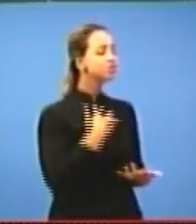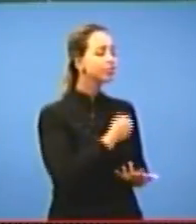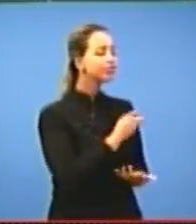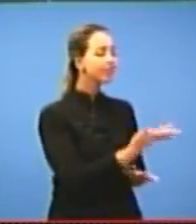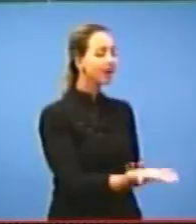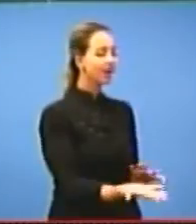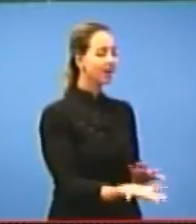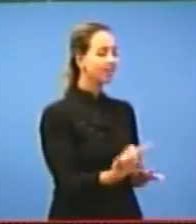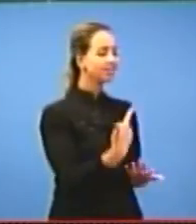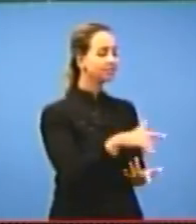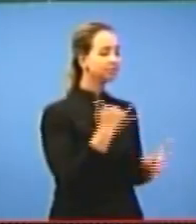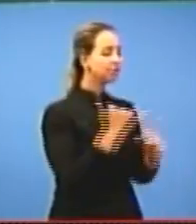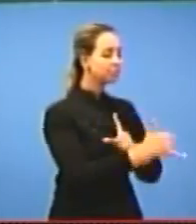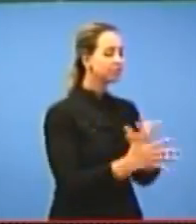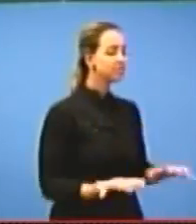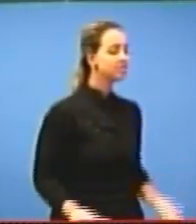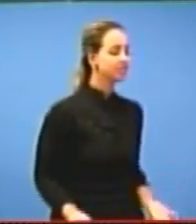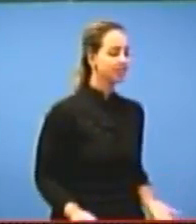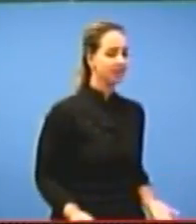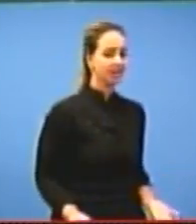al mundo que no tiene profecía?